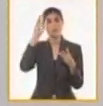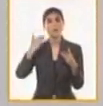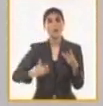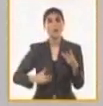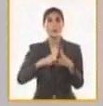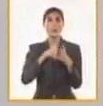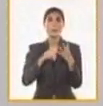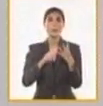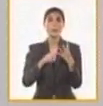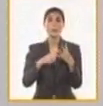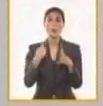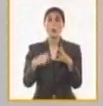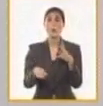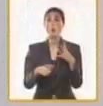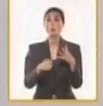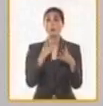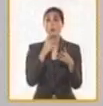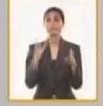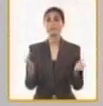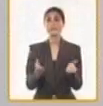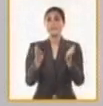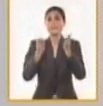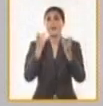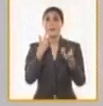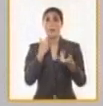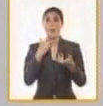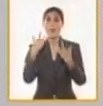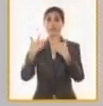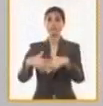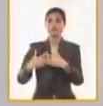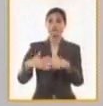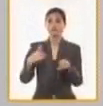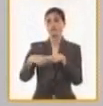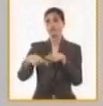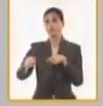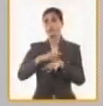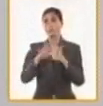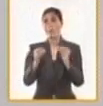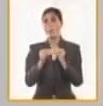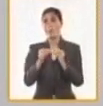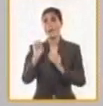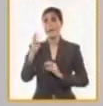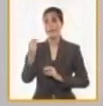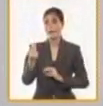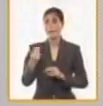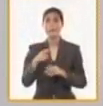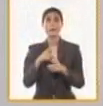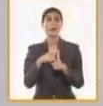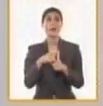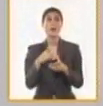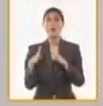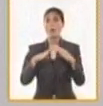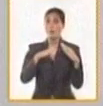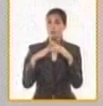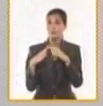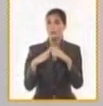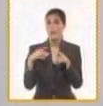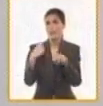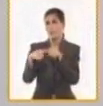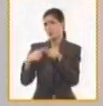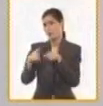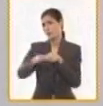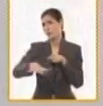del desarrollo de proyectos socioproductivos en las comunas, en las comunidades,